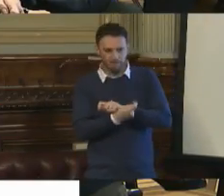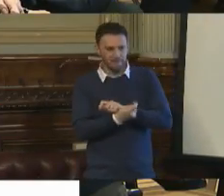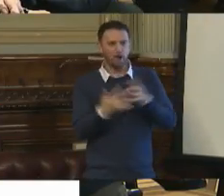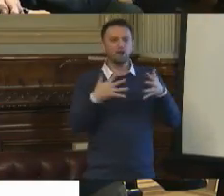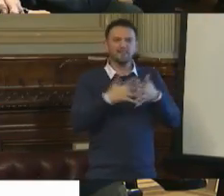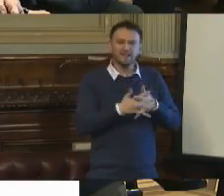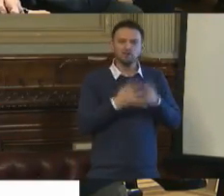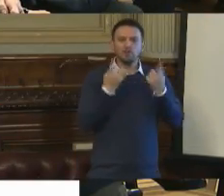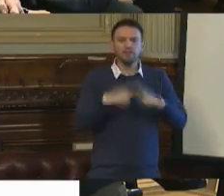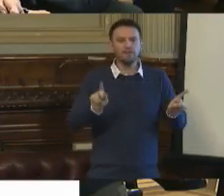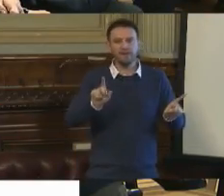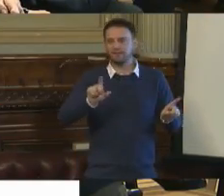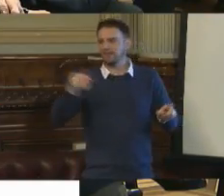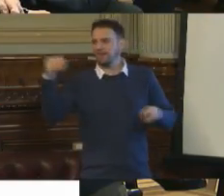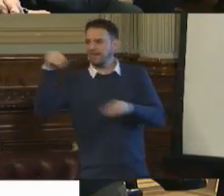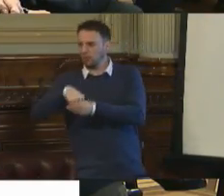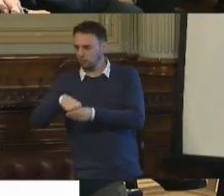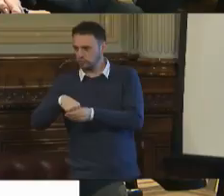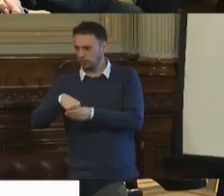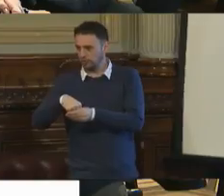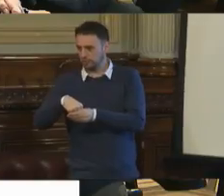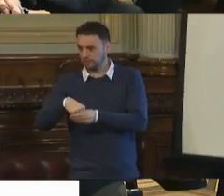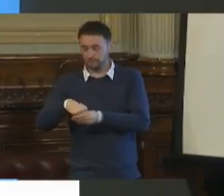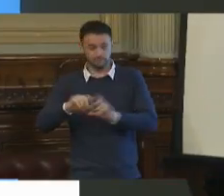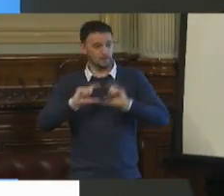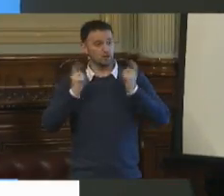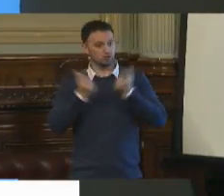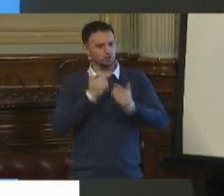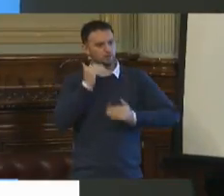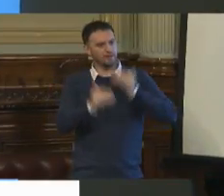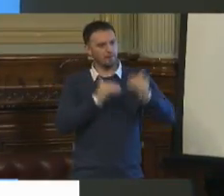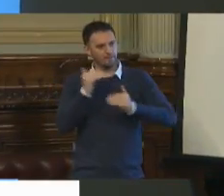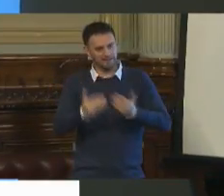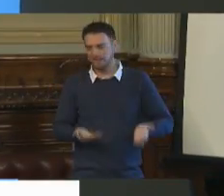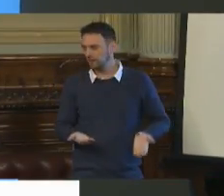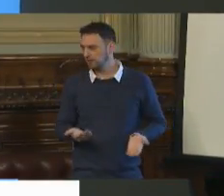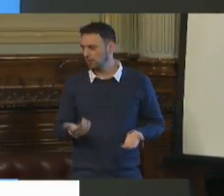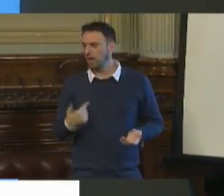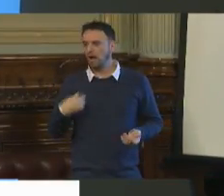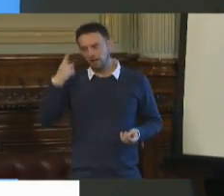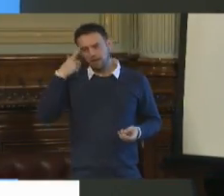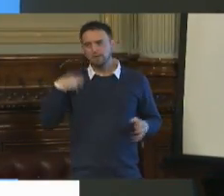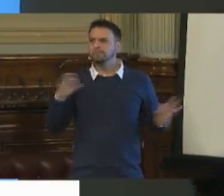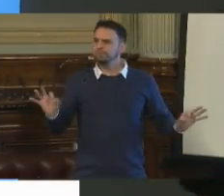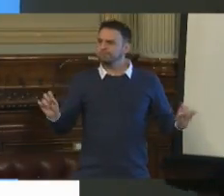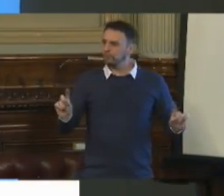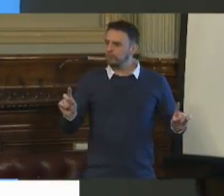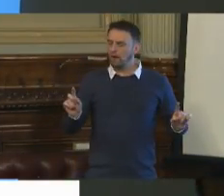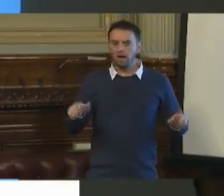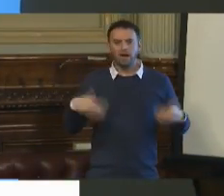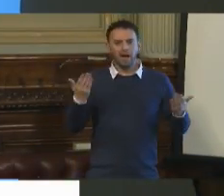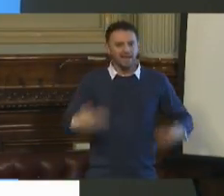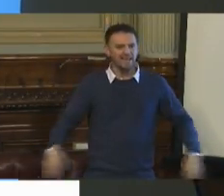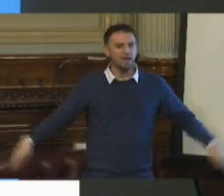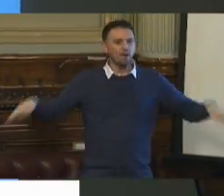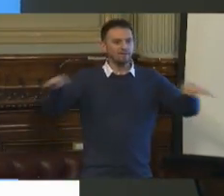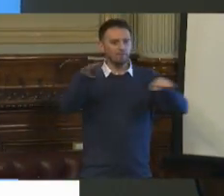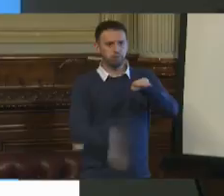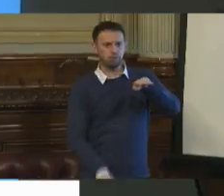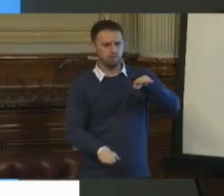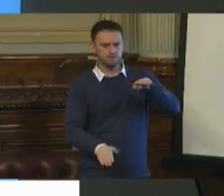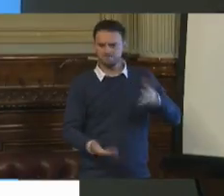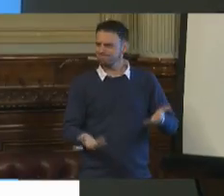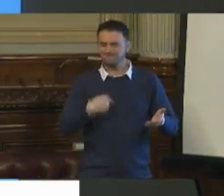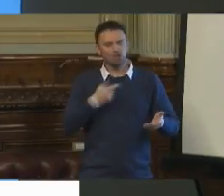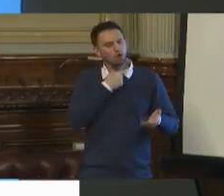como sociedades y vamos revisando lo que vamos haciendo y vemos que que no es suficiente que no hay una verdadera igualdad en ese modelo